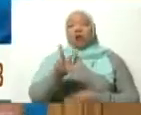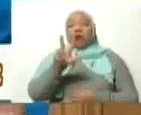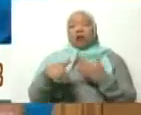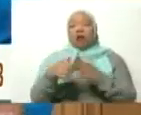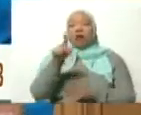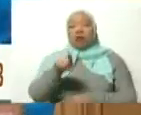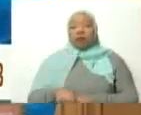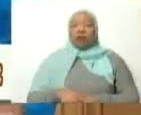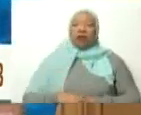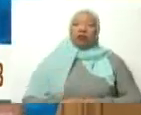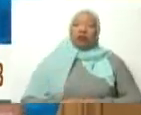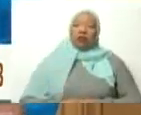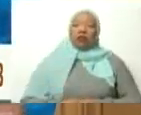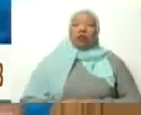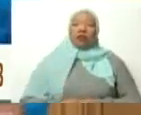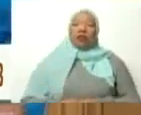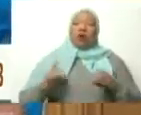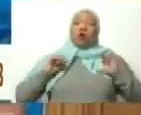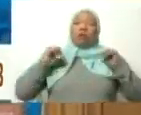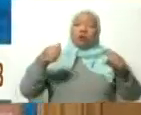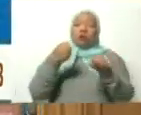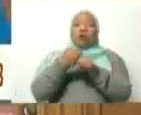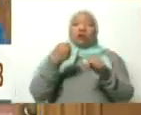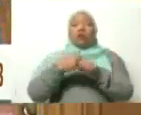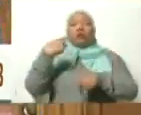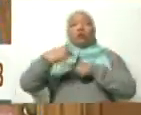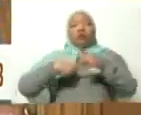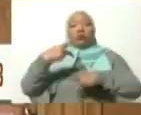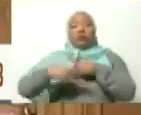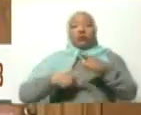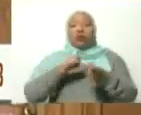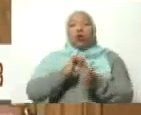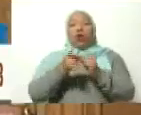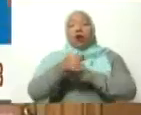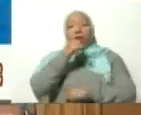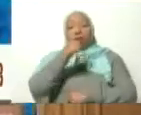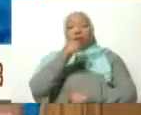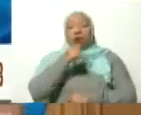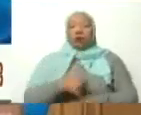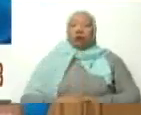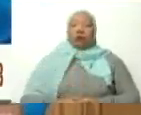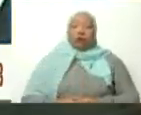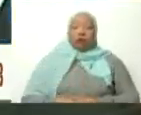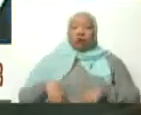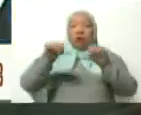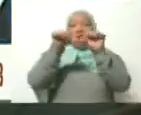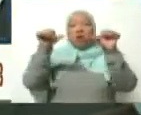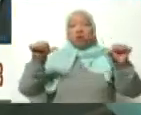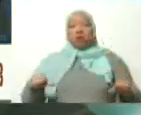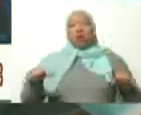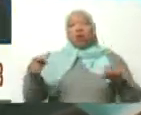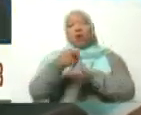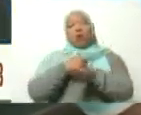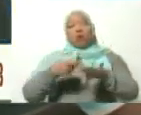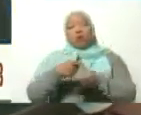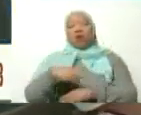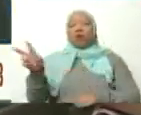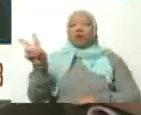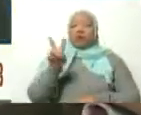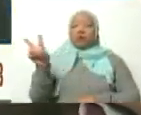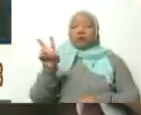también dio inicio a un proceso de transformación del modelo de gobierno en